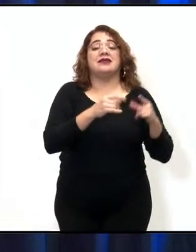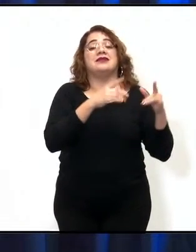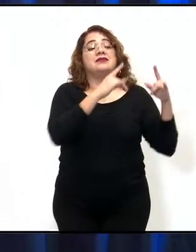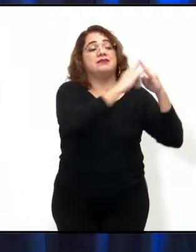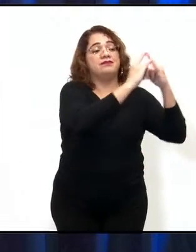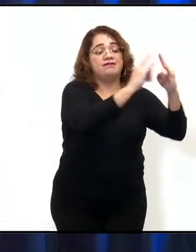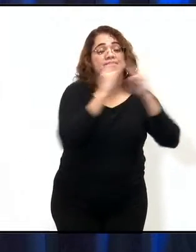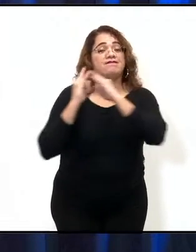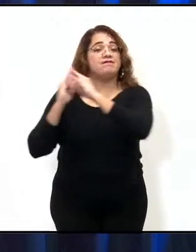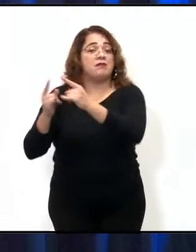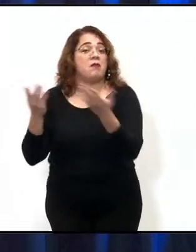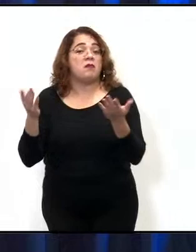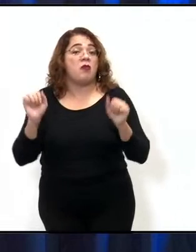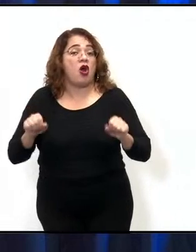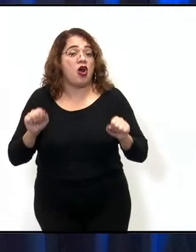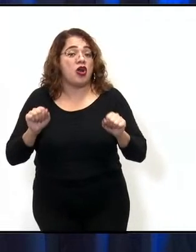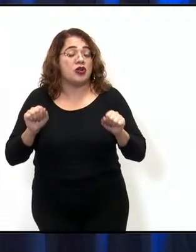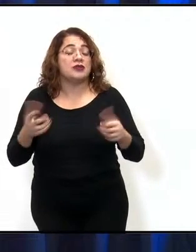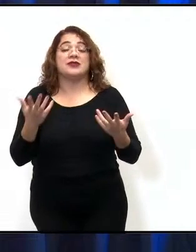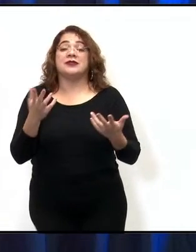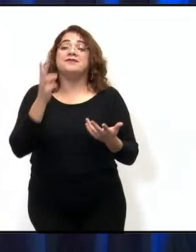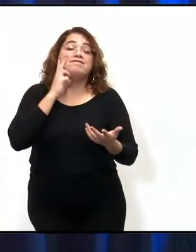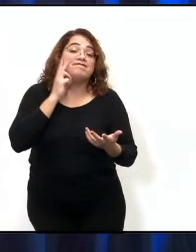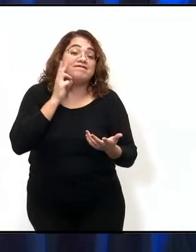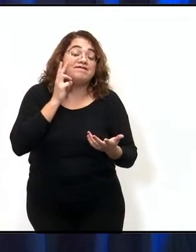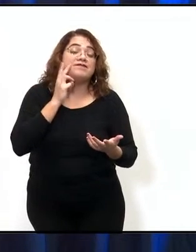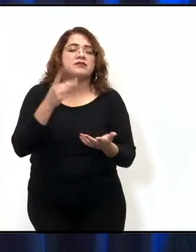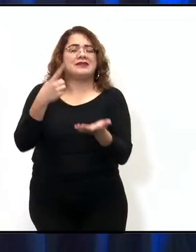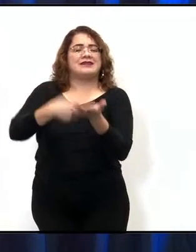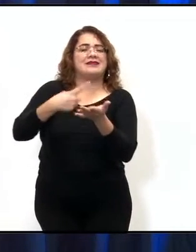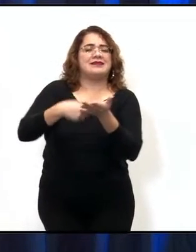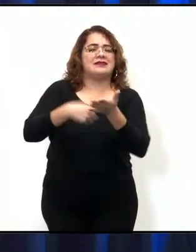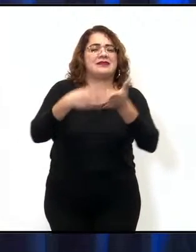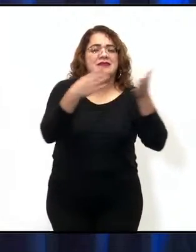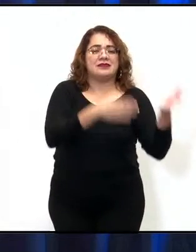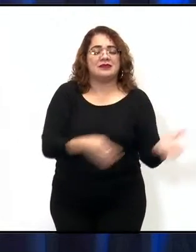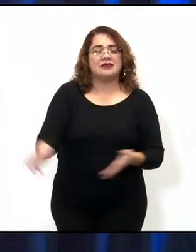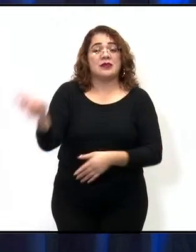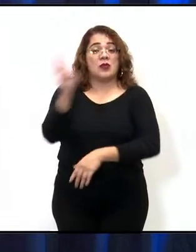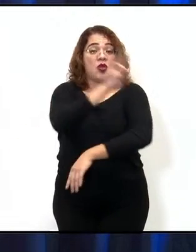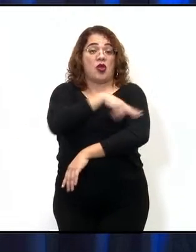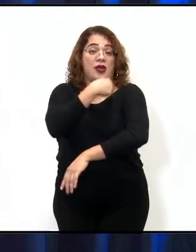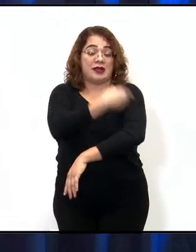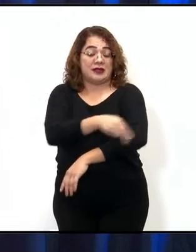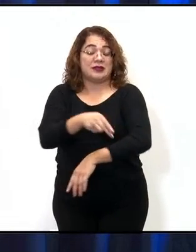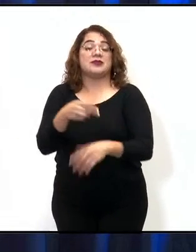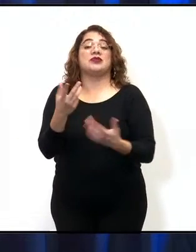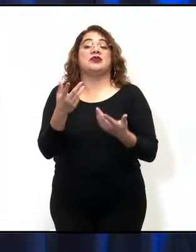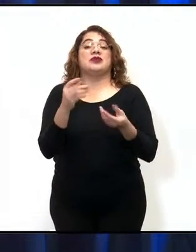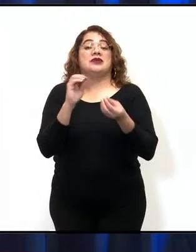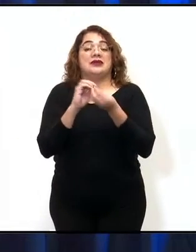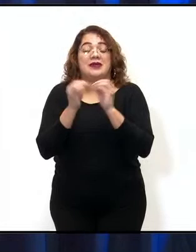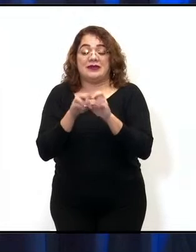pueden prevenir las muertes, hospitalizaciones y casos positivos de COVID-19.